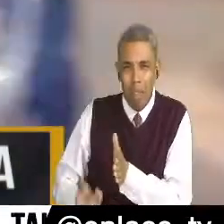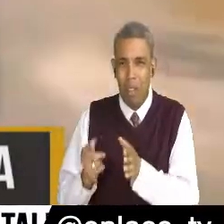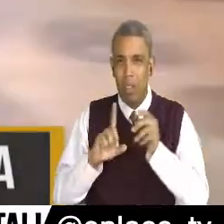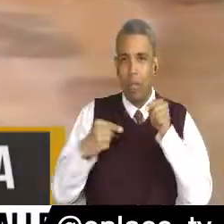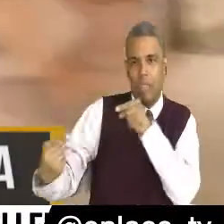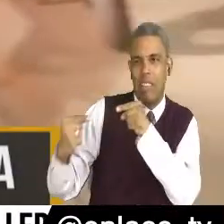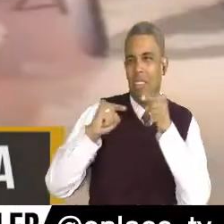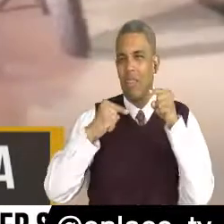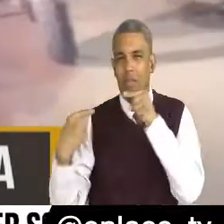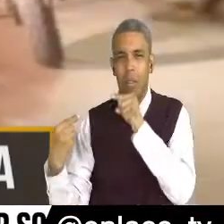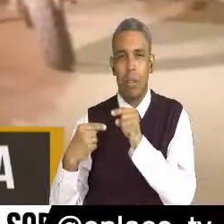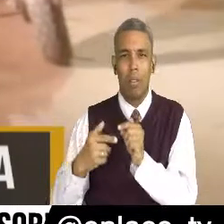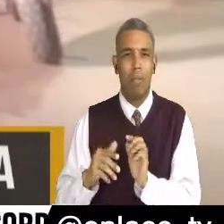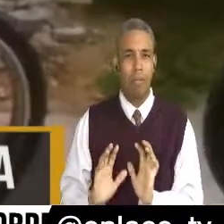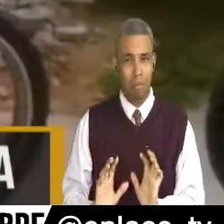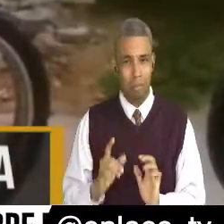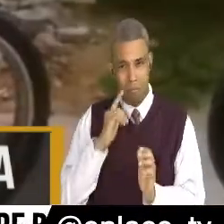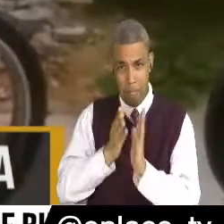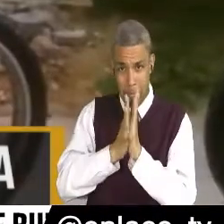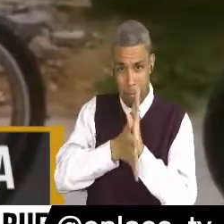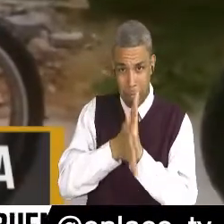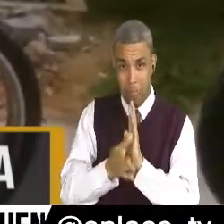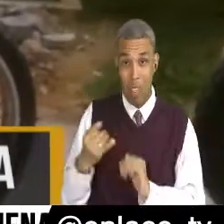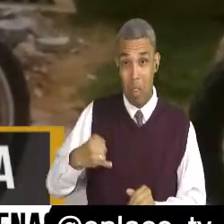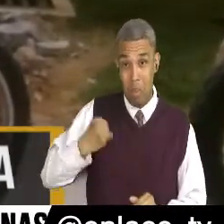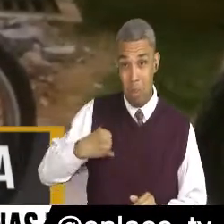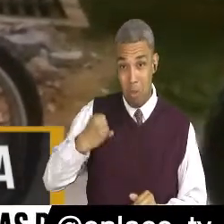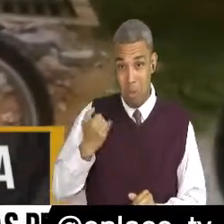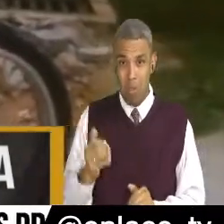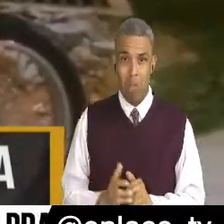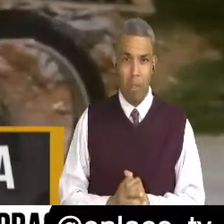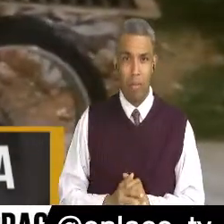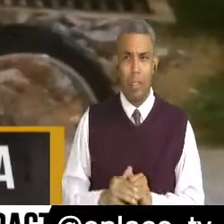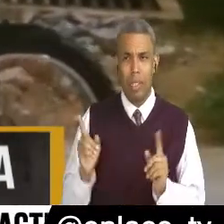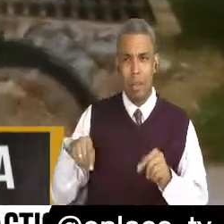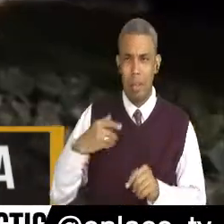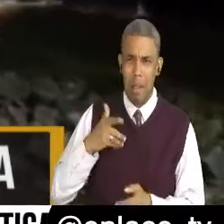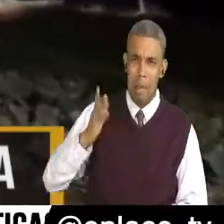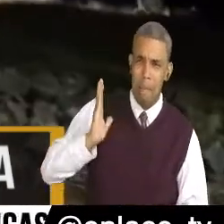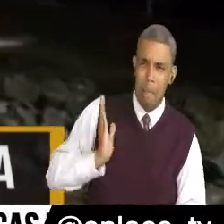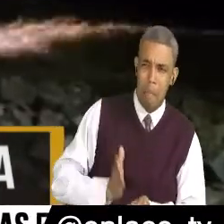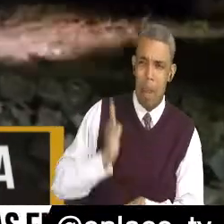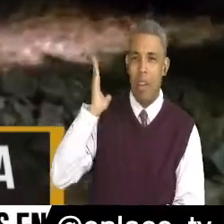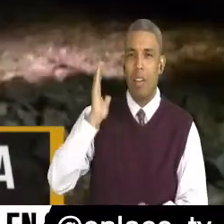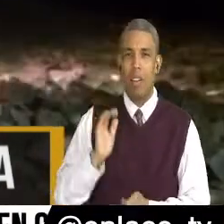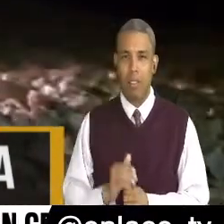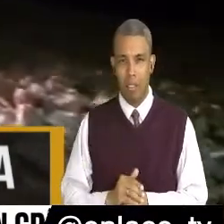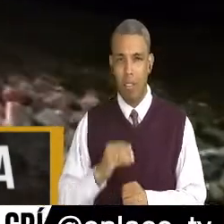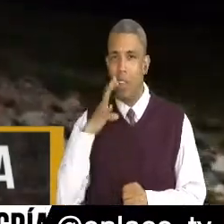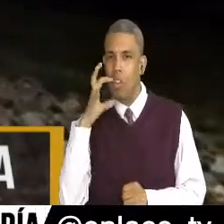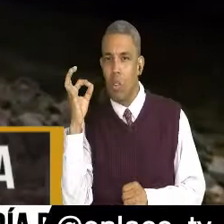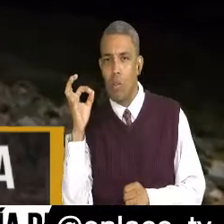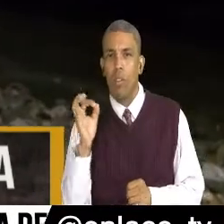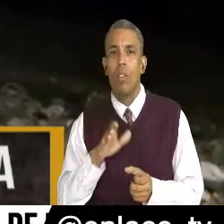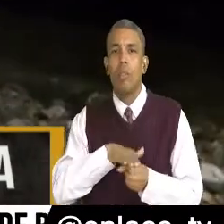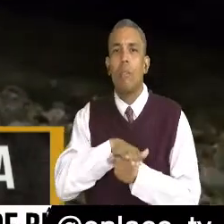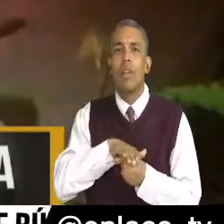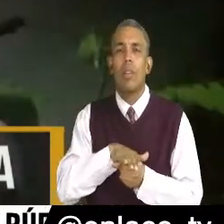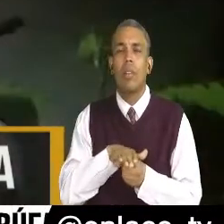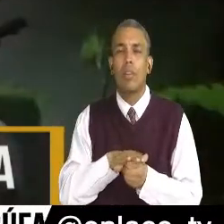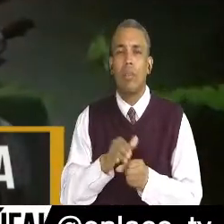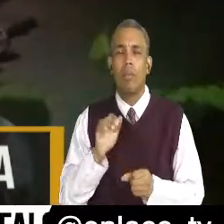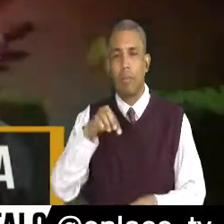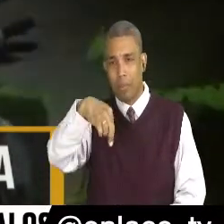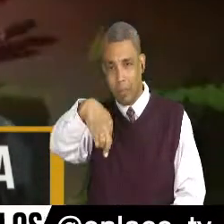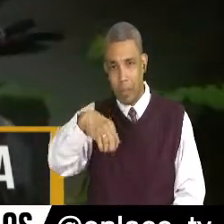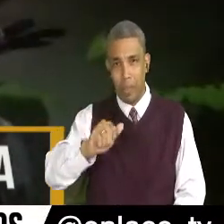una persona asesinada y también en un joven que resultó herido. Y este caso del joven que resultó herido se presentó en el barrio El Palmar.